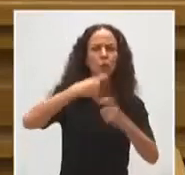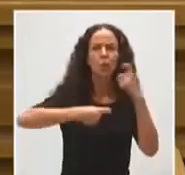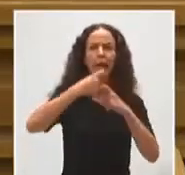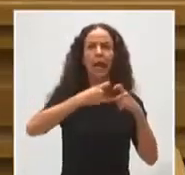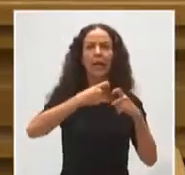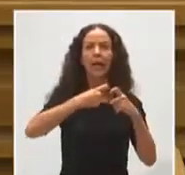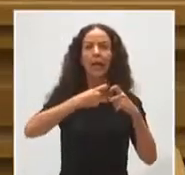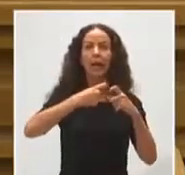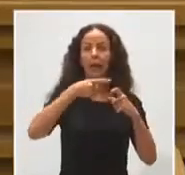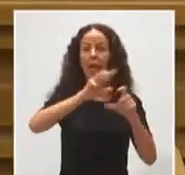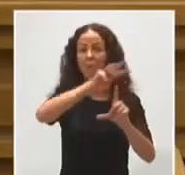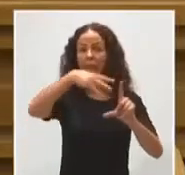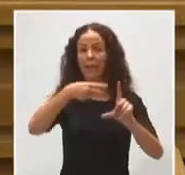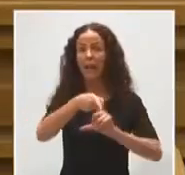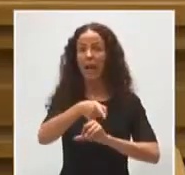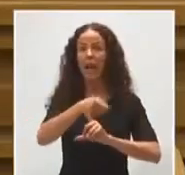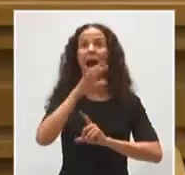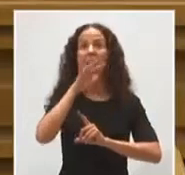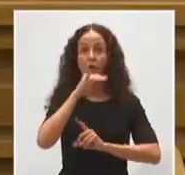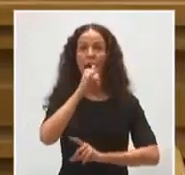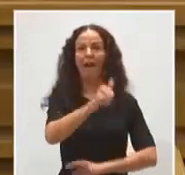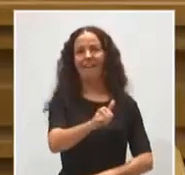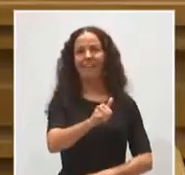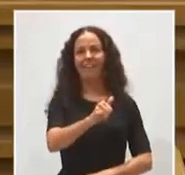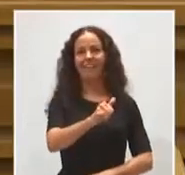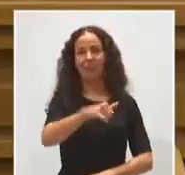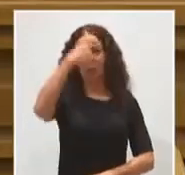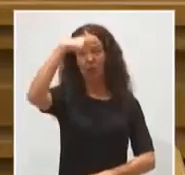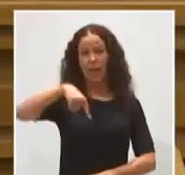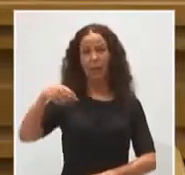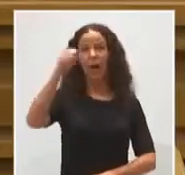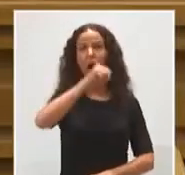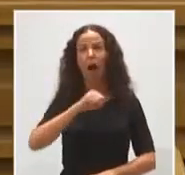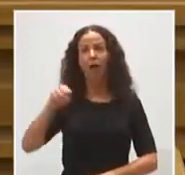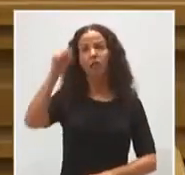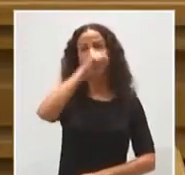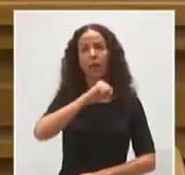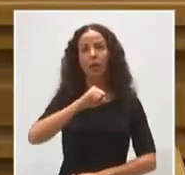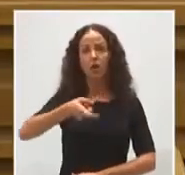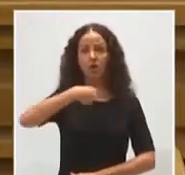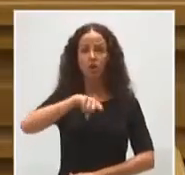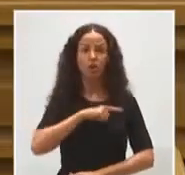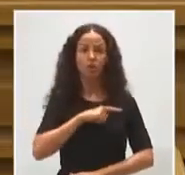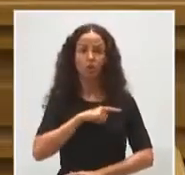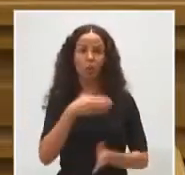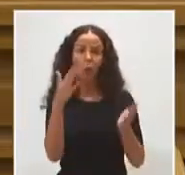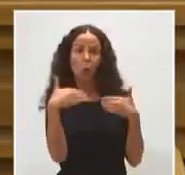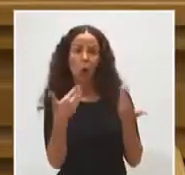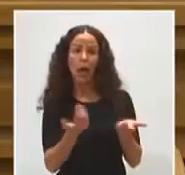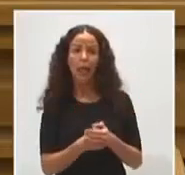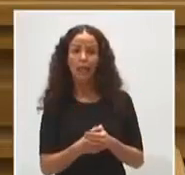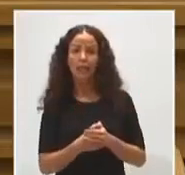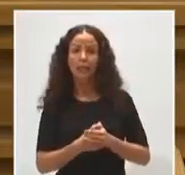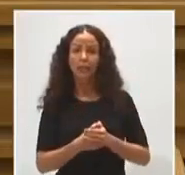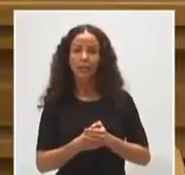espera porque ahora existe como saben durante muchos años estuvimos esperando la página de lo que